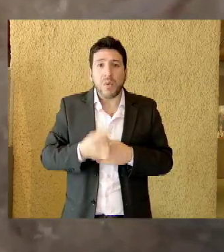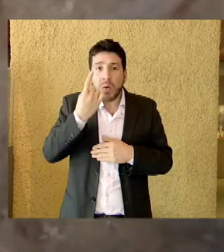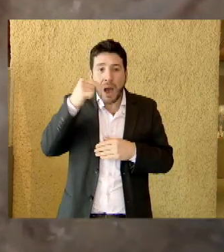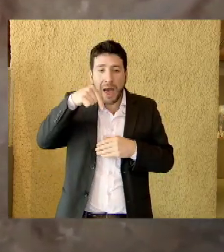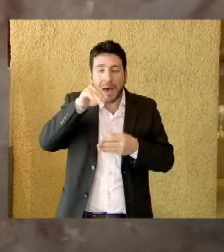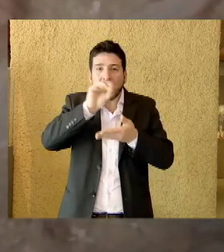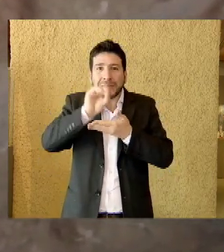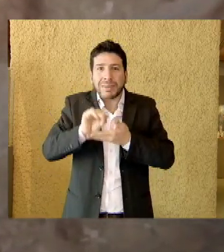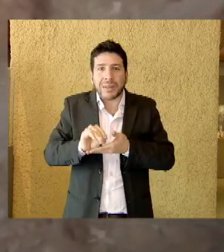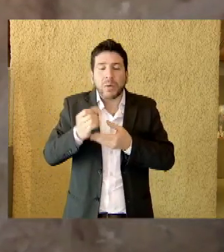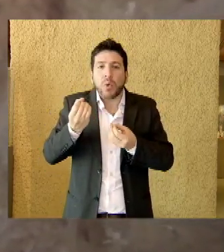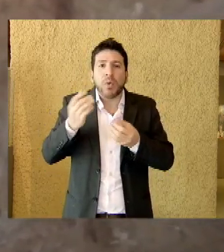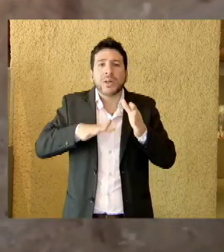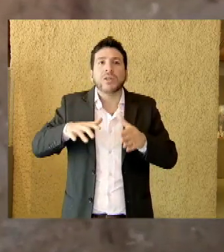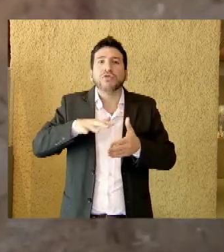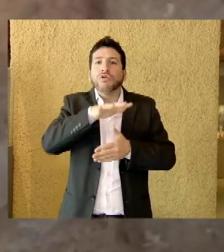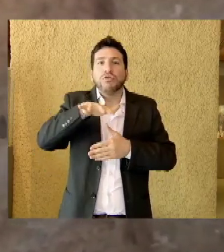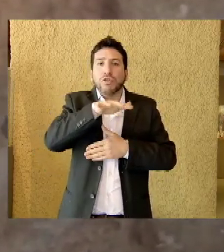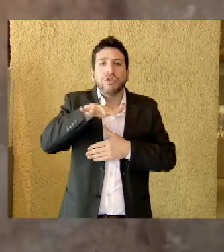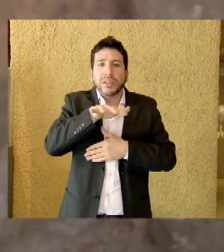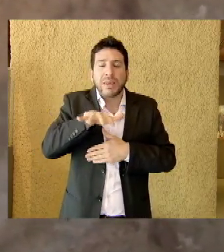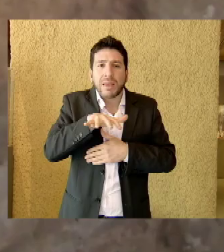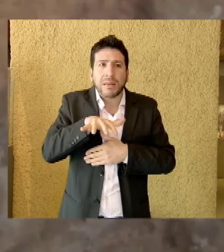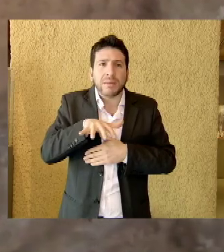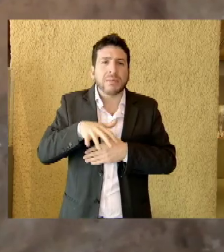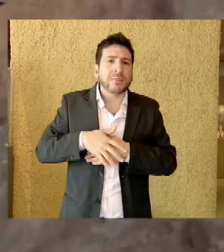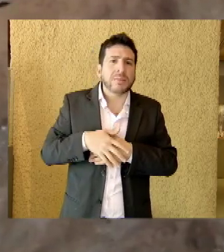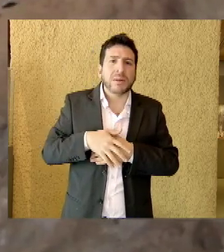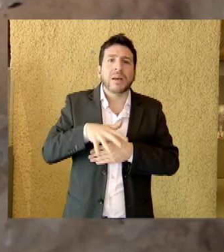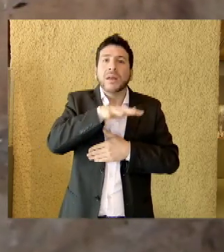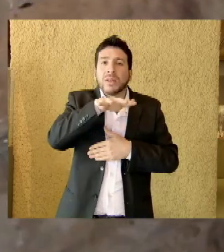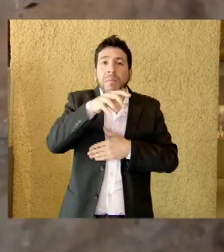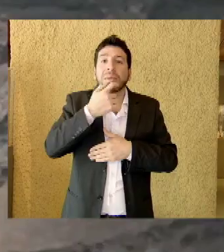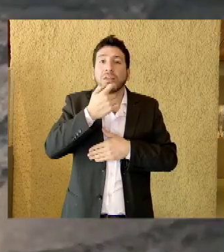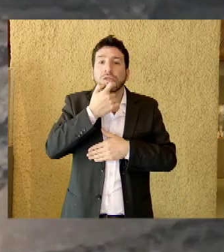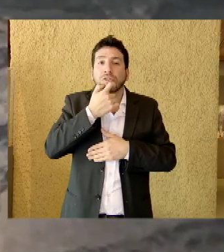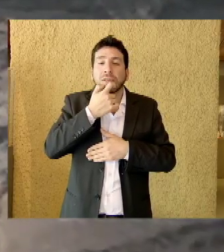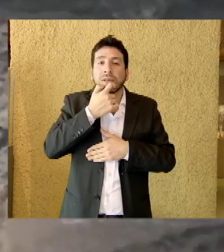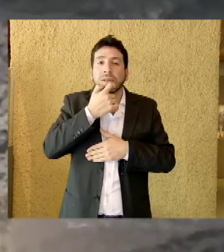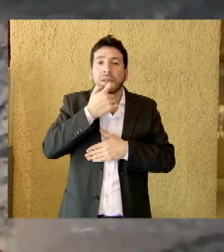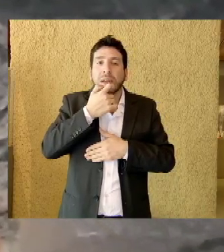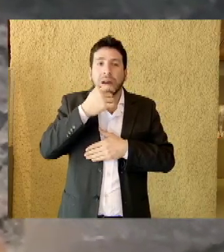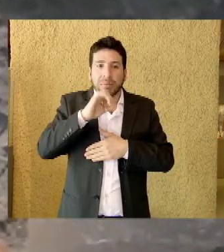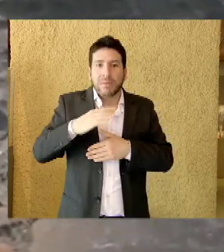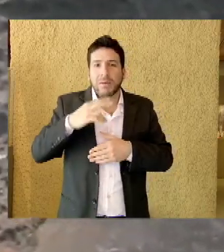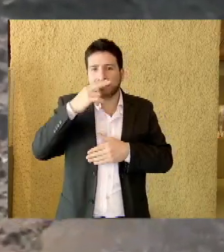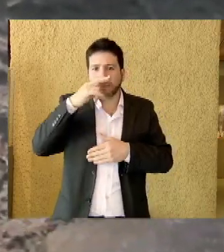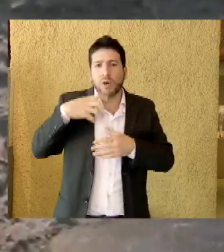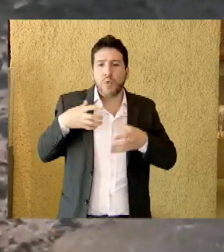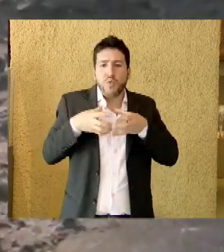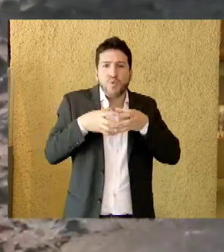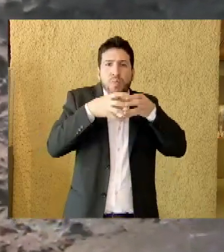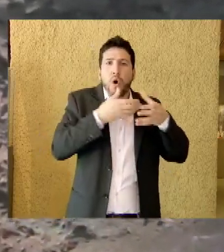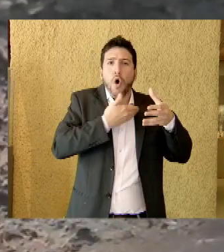tuvo la sociedad de Mendoza, y cuando hablo de sociedad de Mendoza hablo de la élite de gobierno, porque